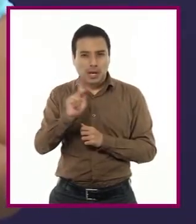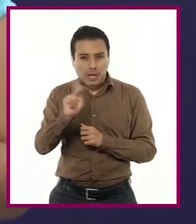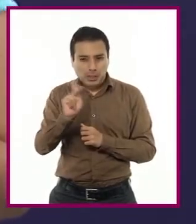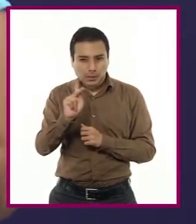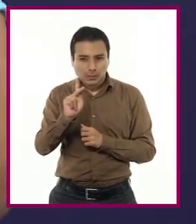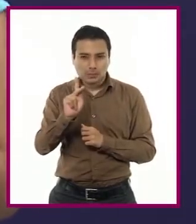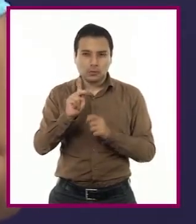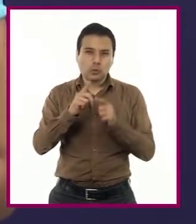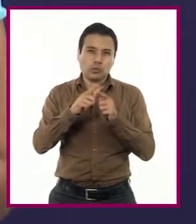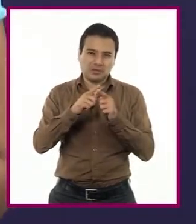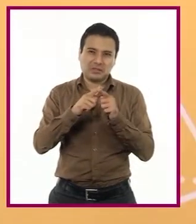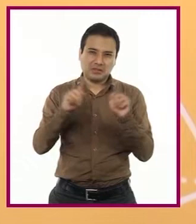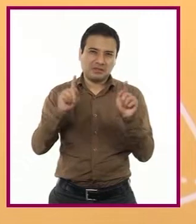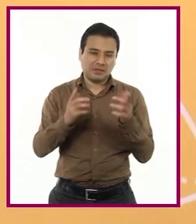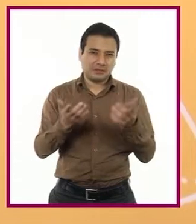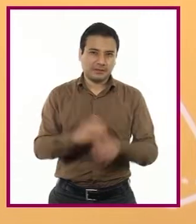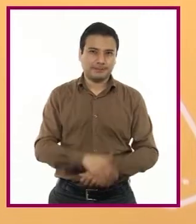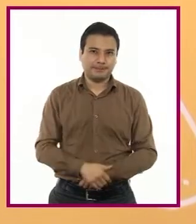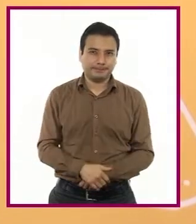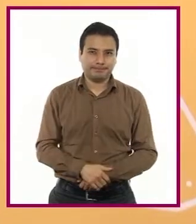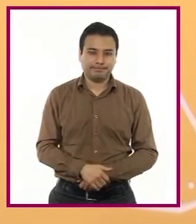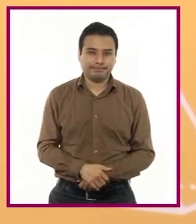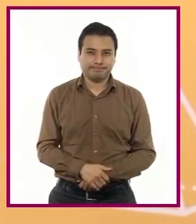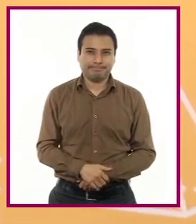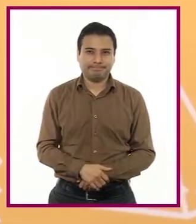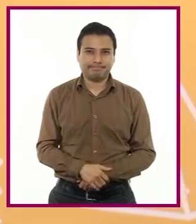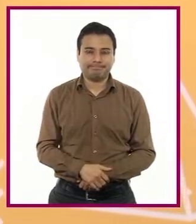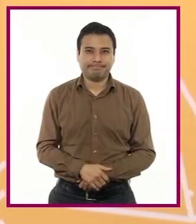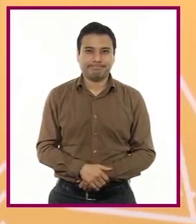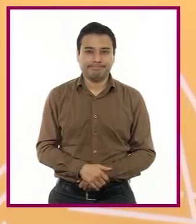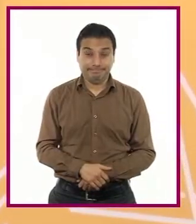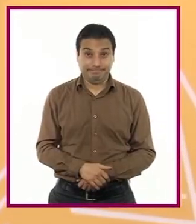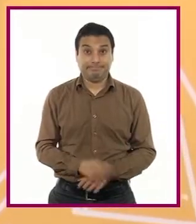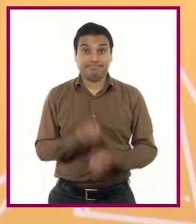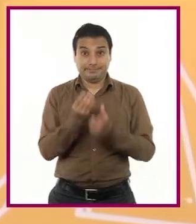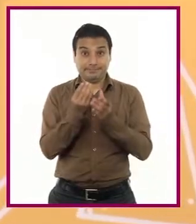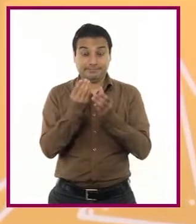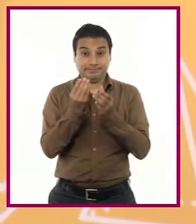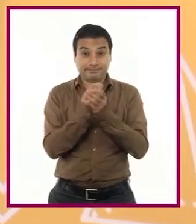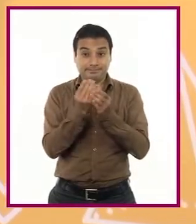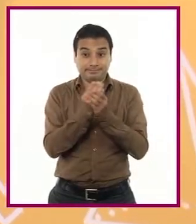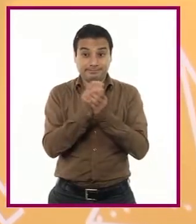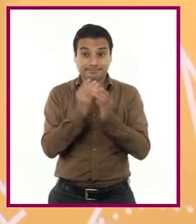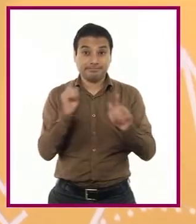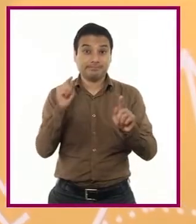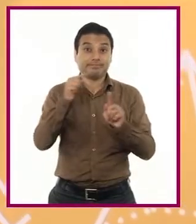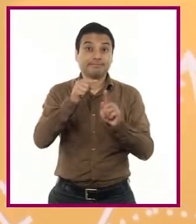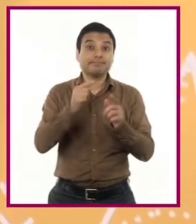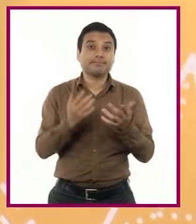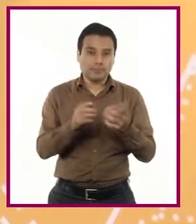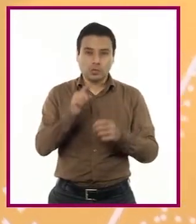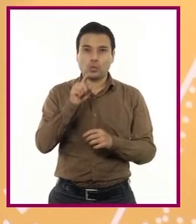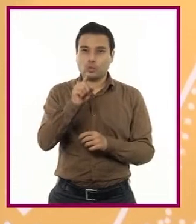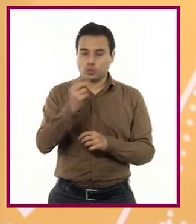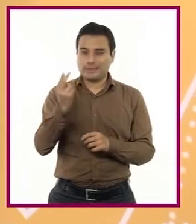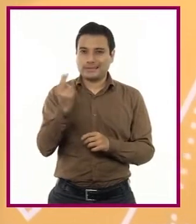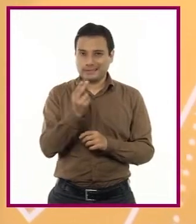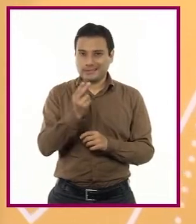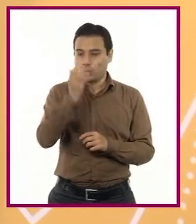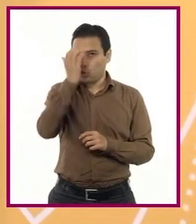orientación suele ser distinta. Como se menciona en el propósito de la sesión, debemos aplicar criterios de congruencia. Para